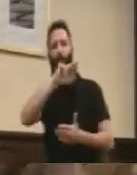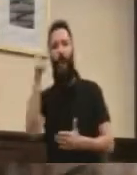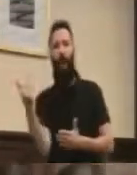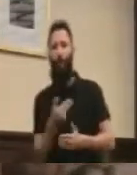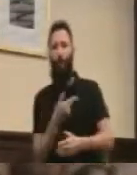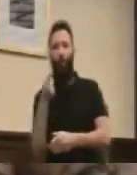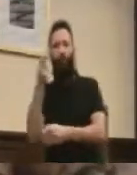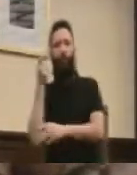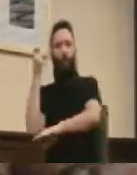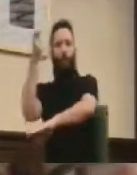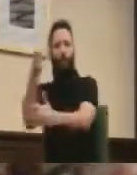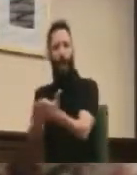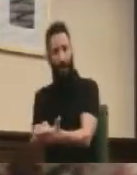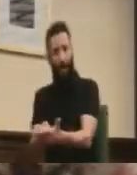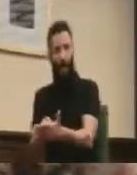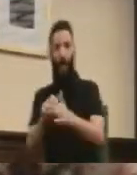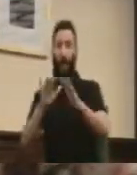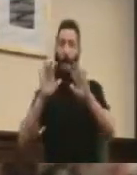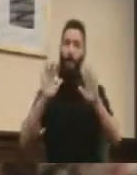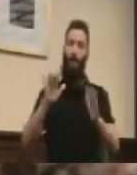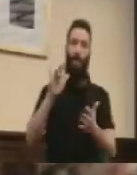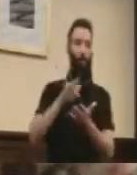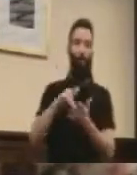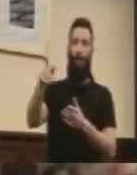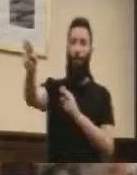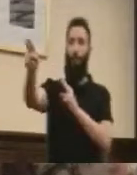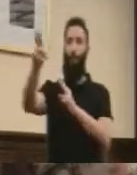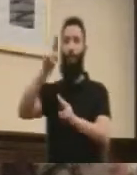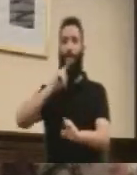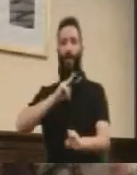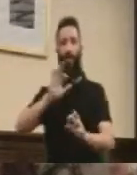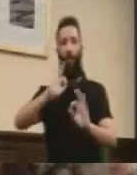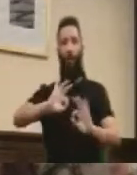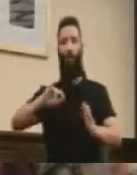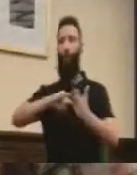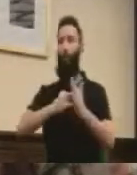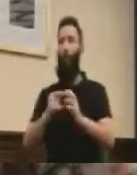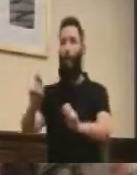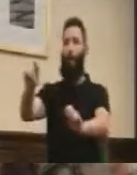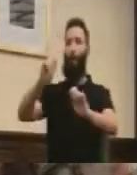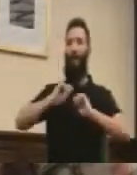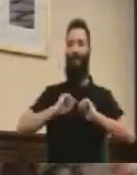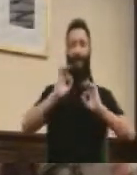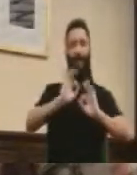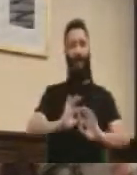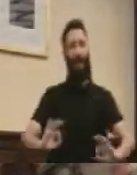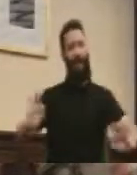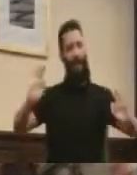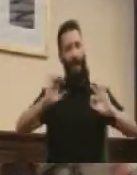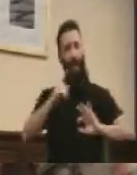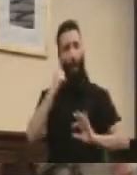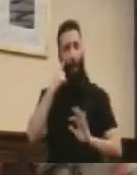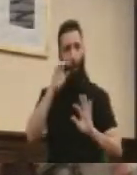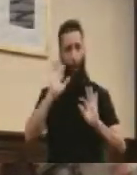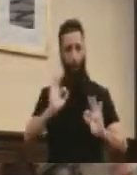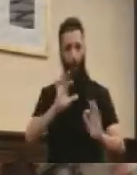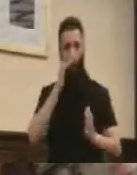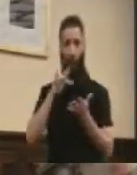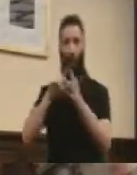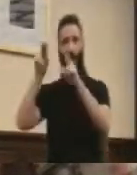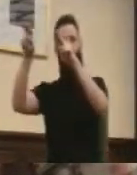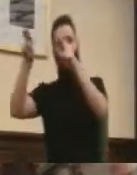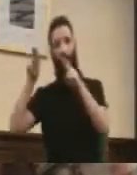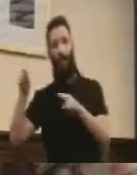euros. Pero tampoco tienen ni respuesta ni soluciones. Y ojo, que los residentes también